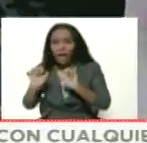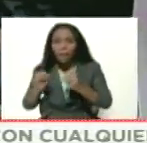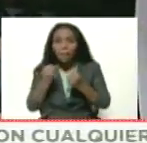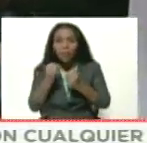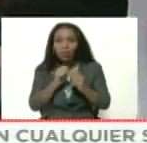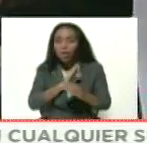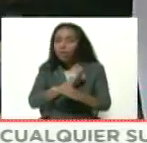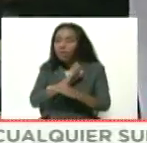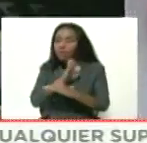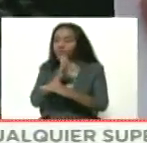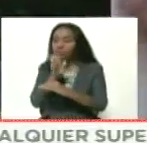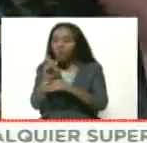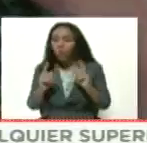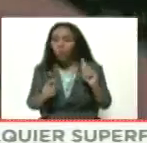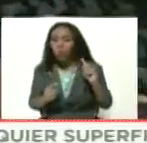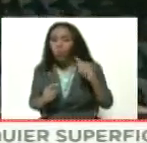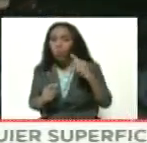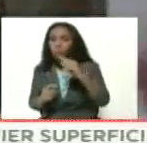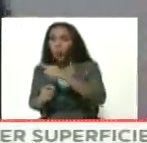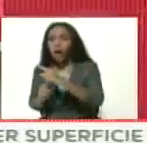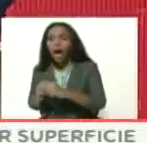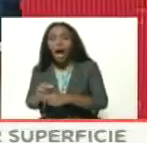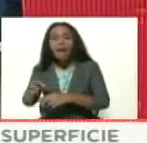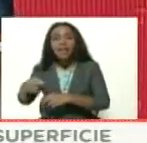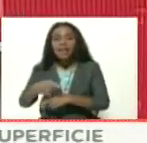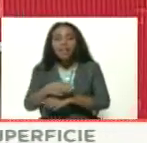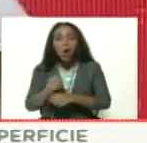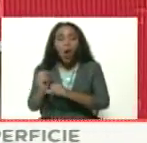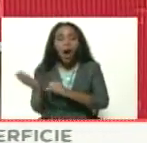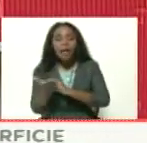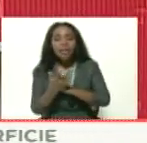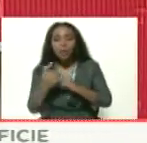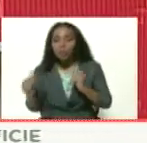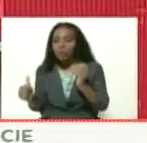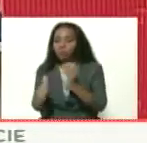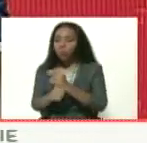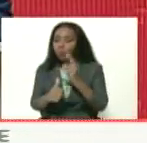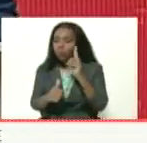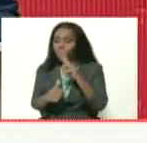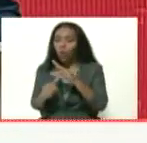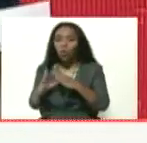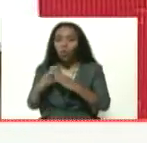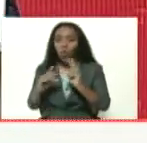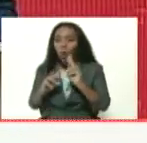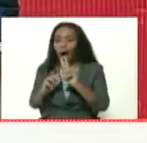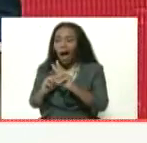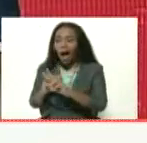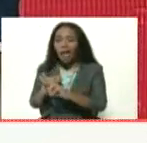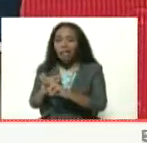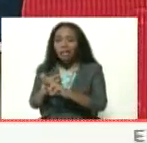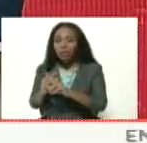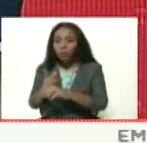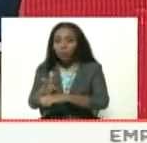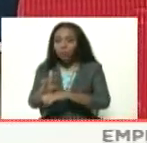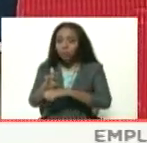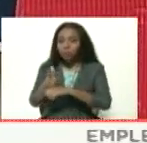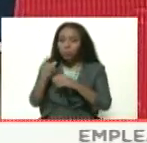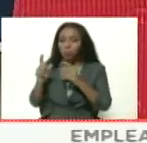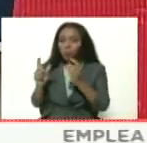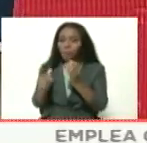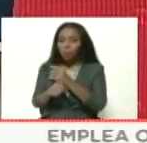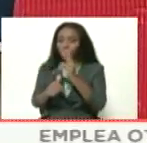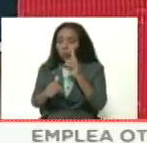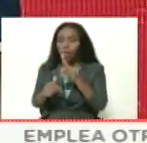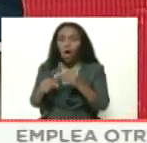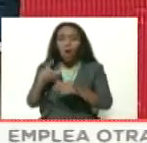dirigía hacia Riohacha, y en esa camioneta encontraron todo este arsenal. Yo no sé si tenemos